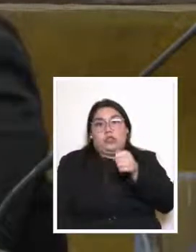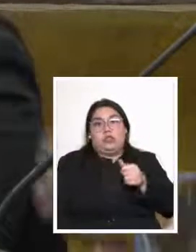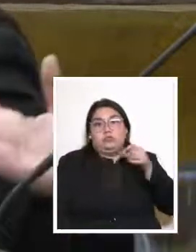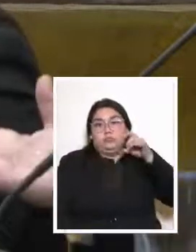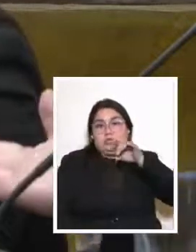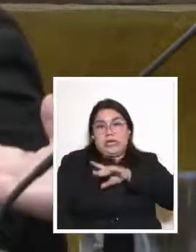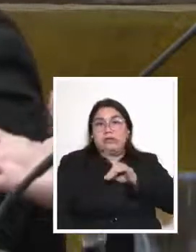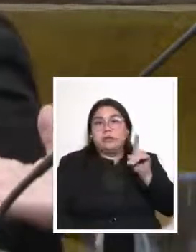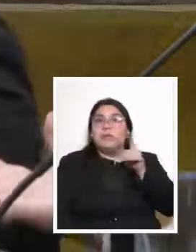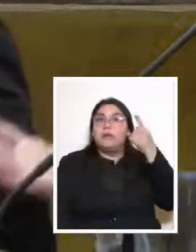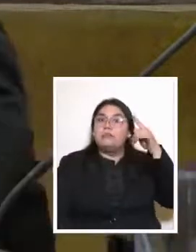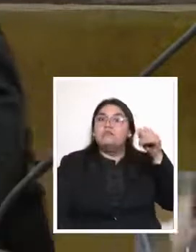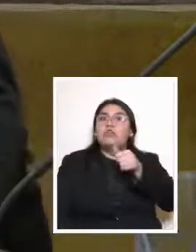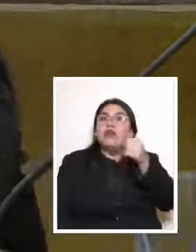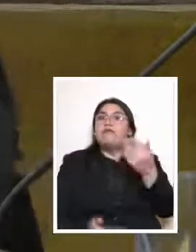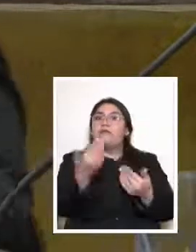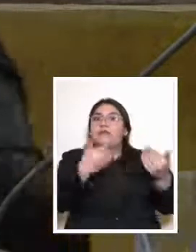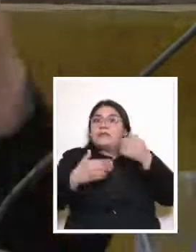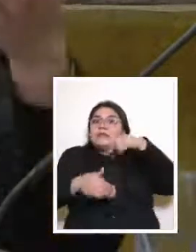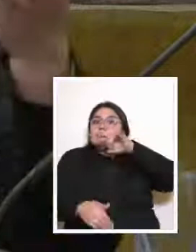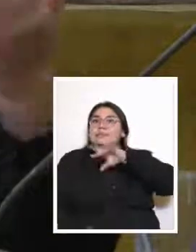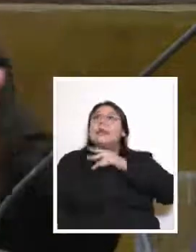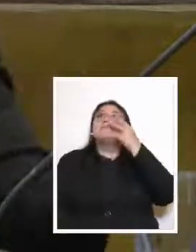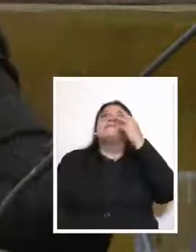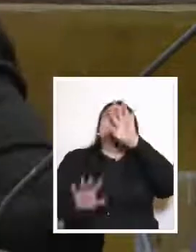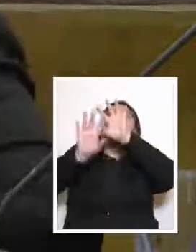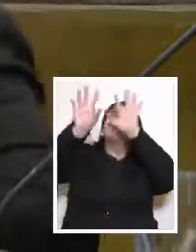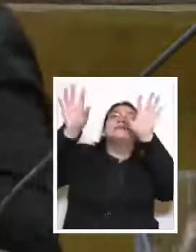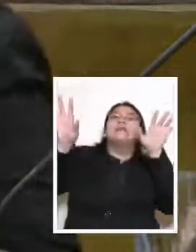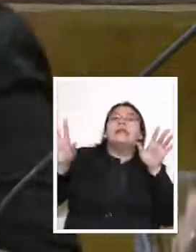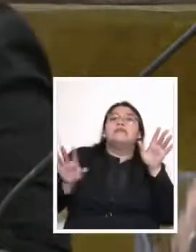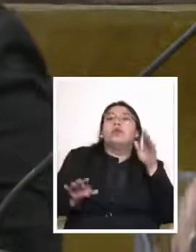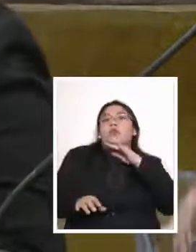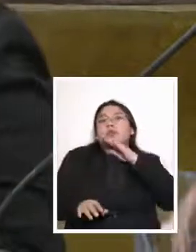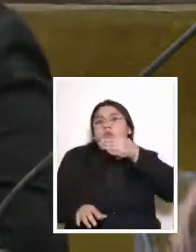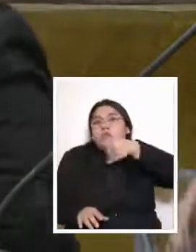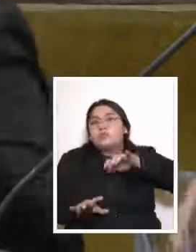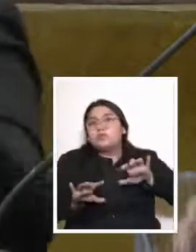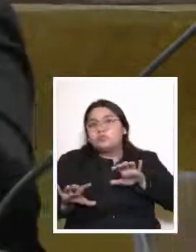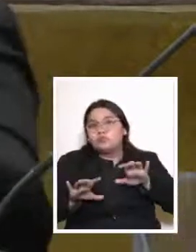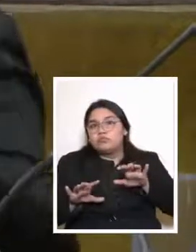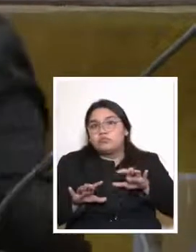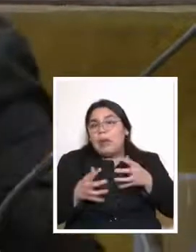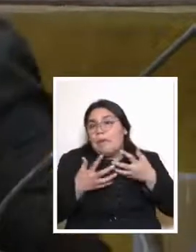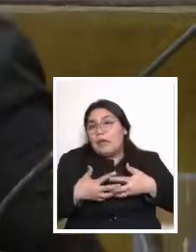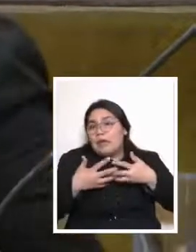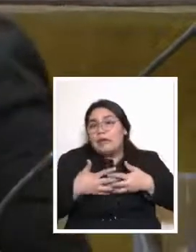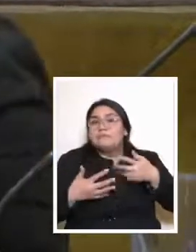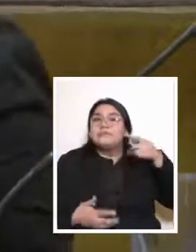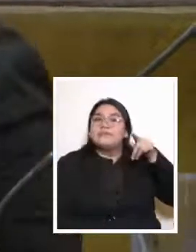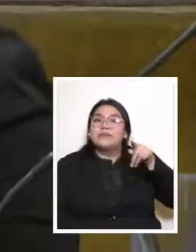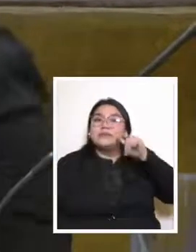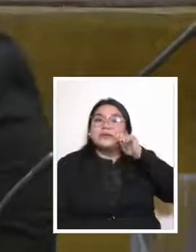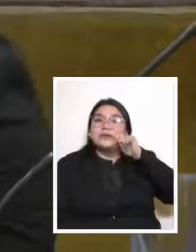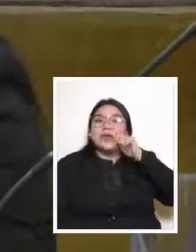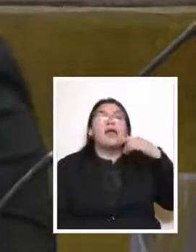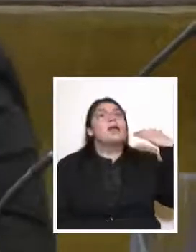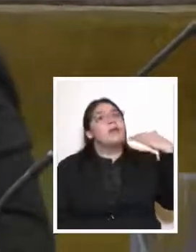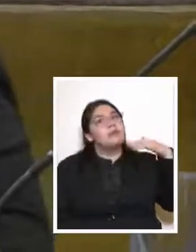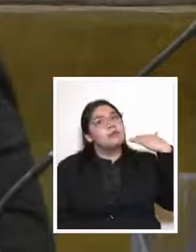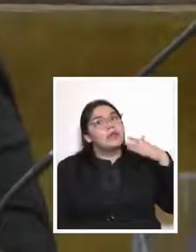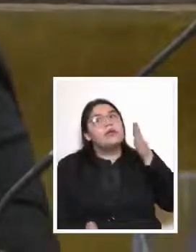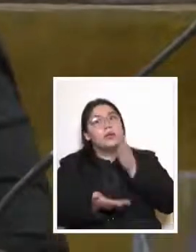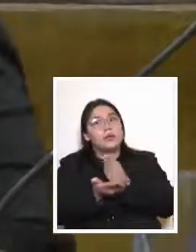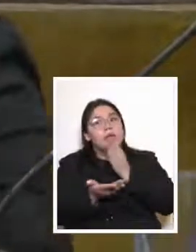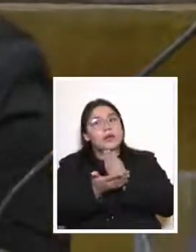cielos y nuestra lado, infraestructura. Este. Claro, y eso hace de que sea más que pertinente enseñar astronomía en